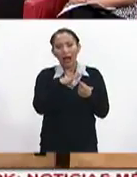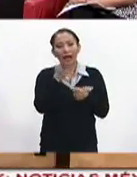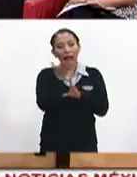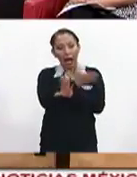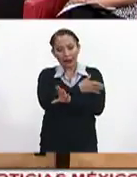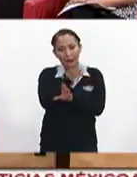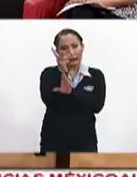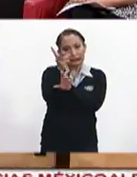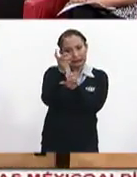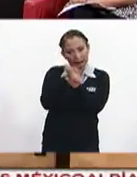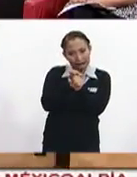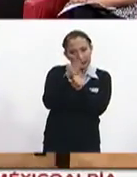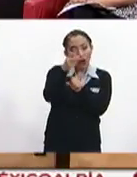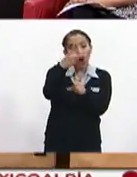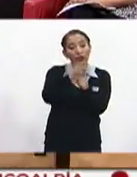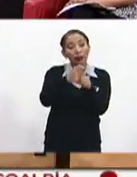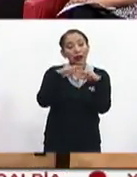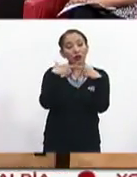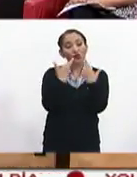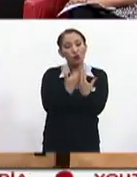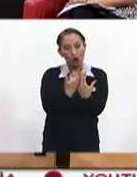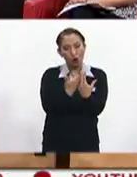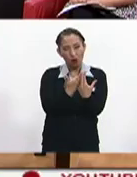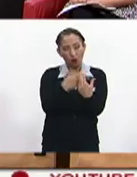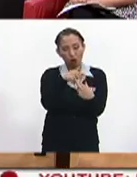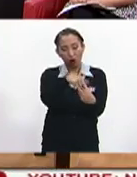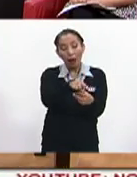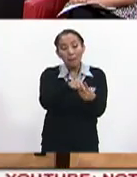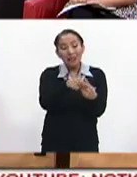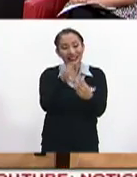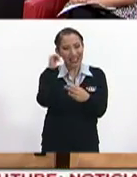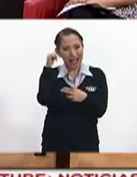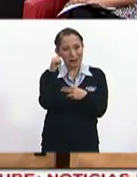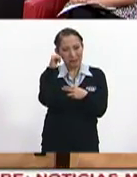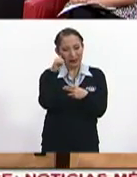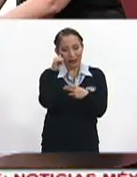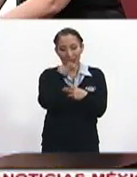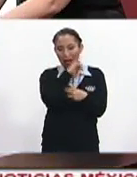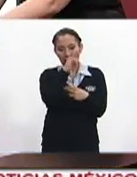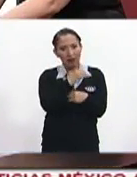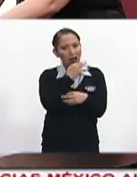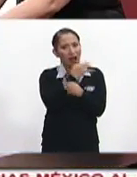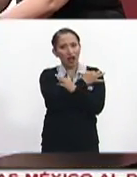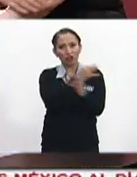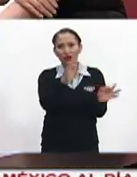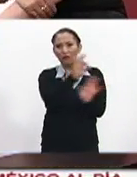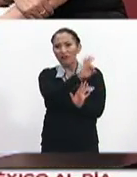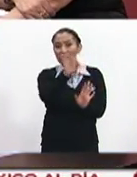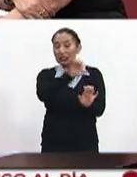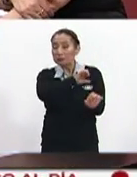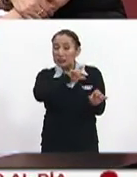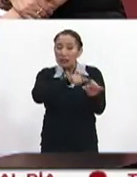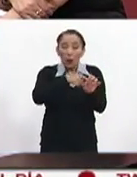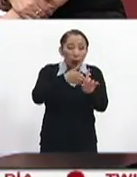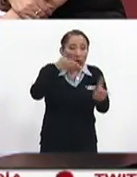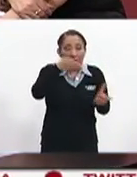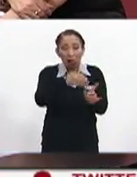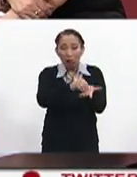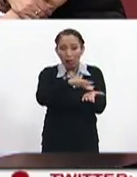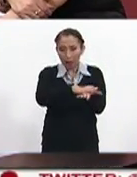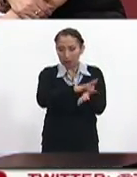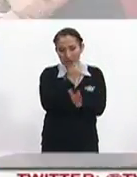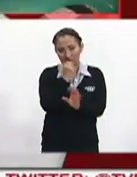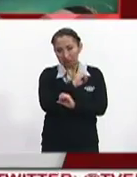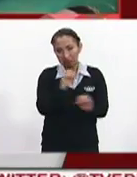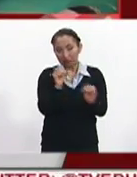convocado originalmente a la octava ronda de negociaciones durante principios de abril, nunca se anunció una fecha en específico,